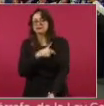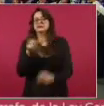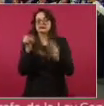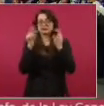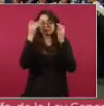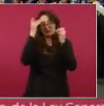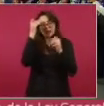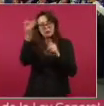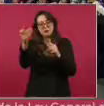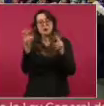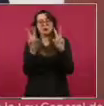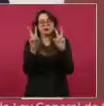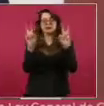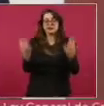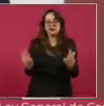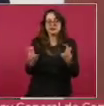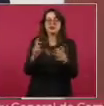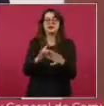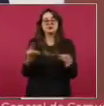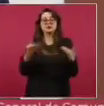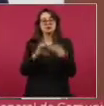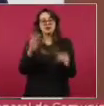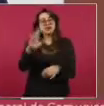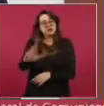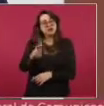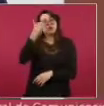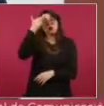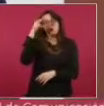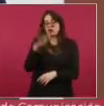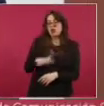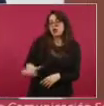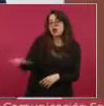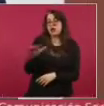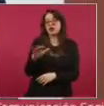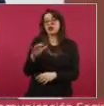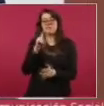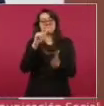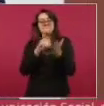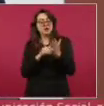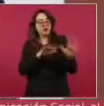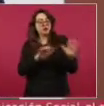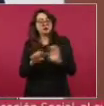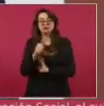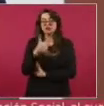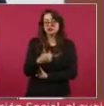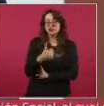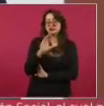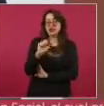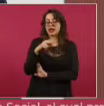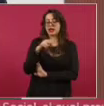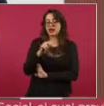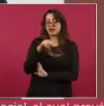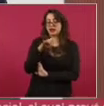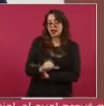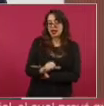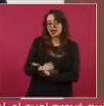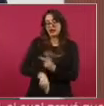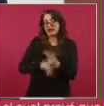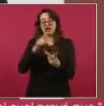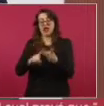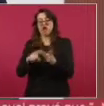recrear lo sucedido en Cananea en 1906 y en Río Blanco